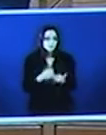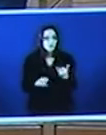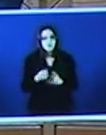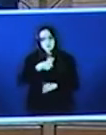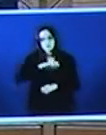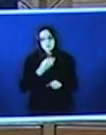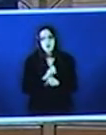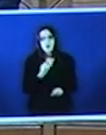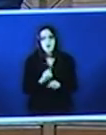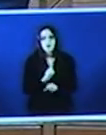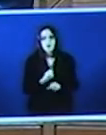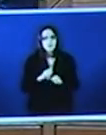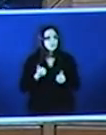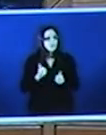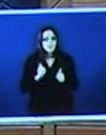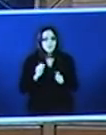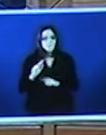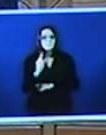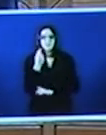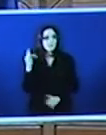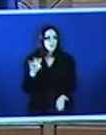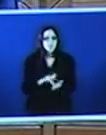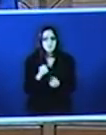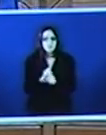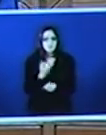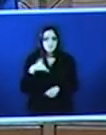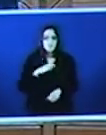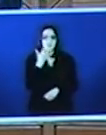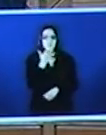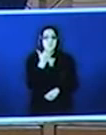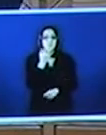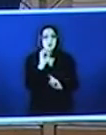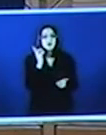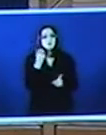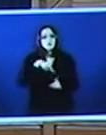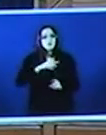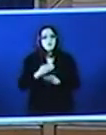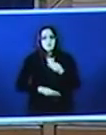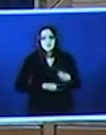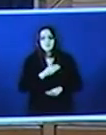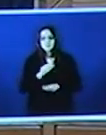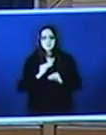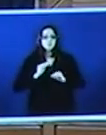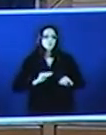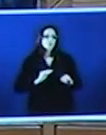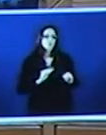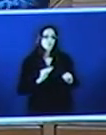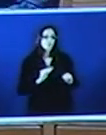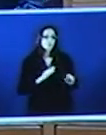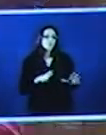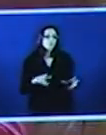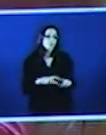saber, dende o primeiro día. Se tivéramos feito o que recomendaban outros, sin ir máis longe, os seus socios de goberno en todas